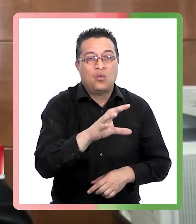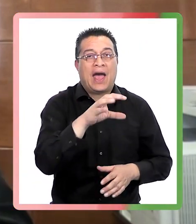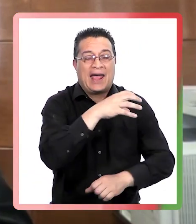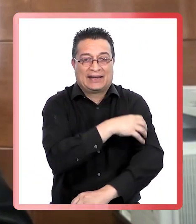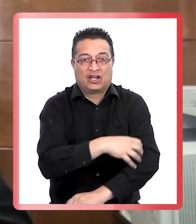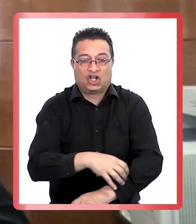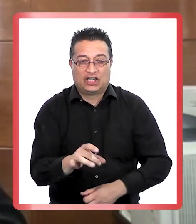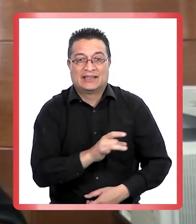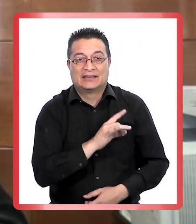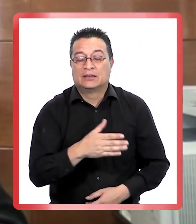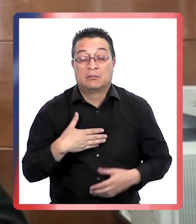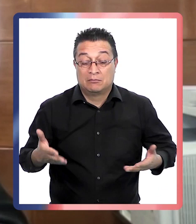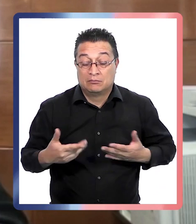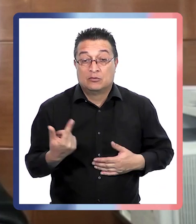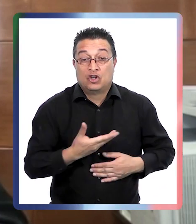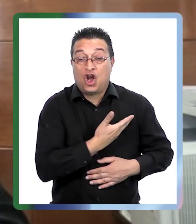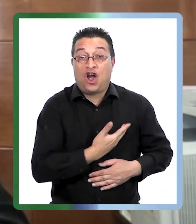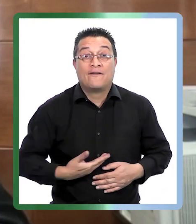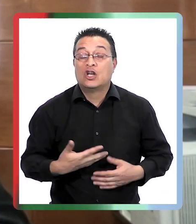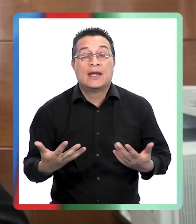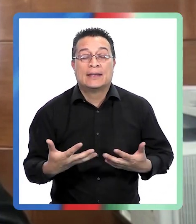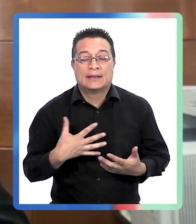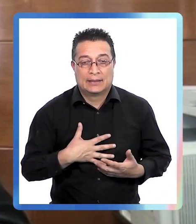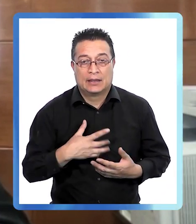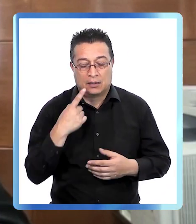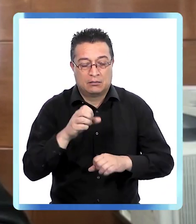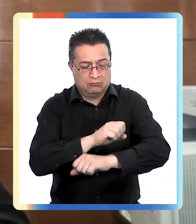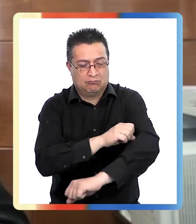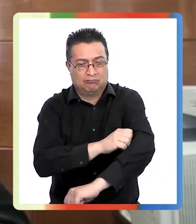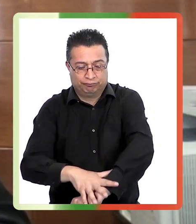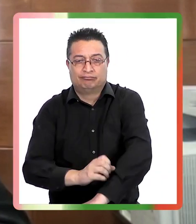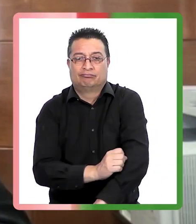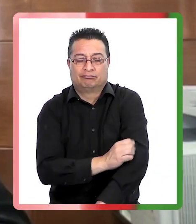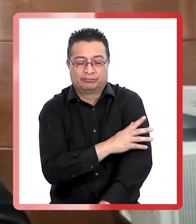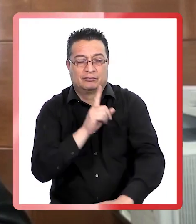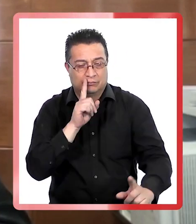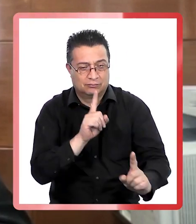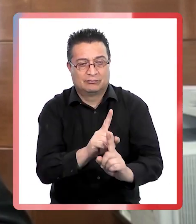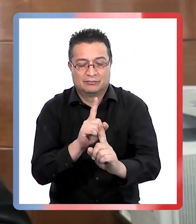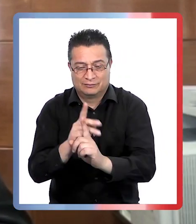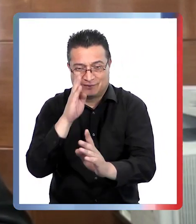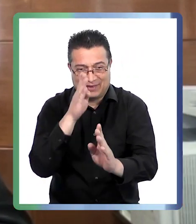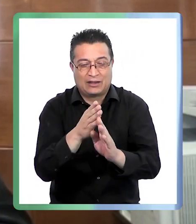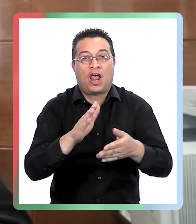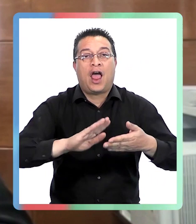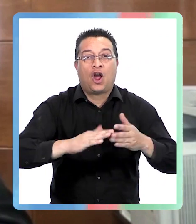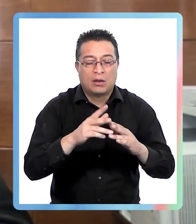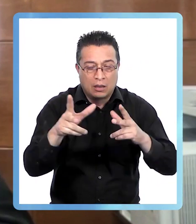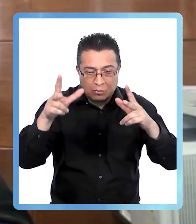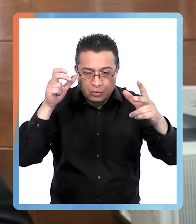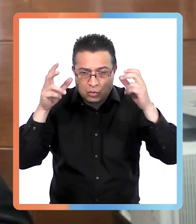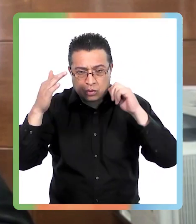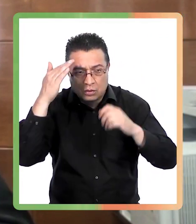del país, porque el ánimo de nuestro gobierno también, por cierto, es descentralizador y acercarnos directamente a la comunidad, escuchar